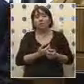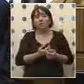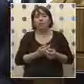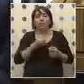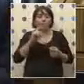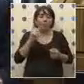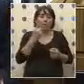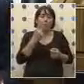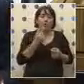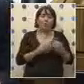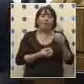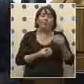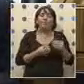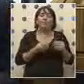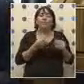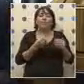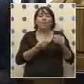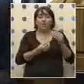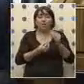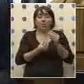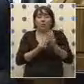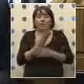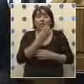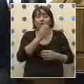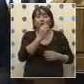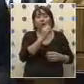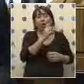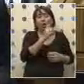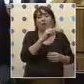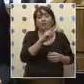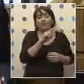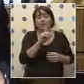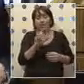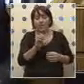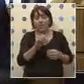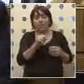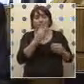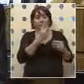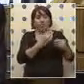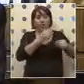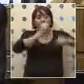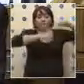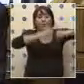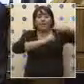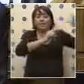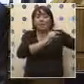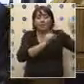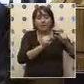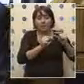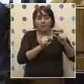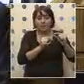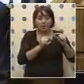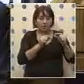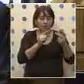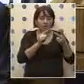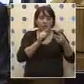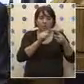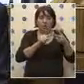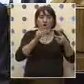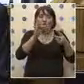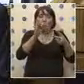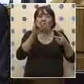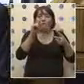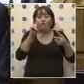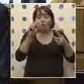que nos actualicemos al sistema como la OCDE define las empresas de menor tamaño. Segundo, que mantengamos el FUD para las pymes.